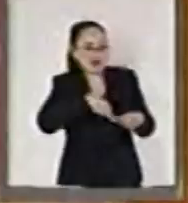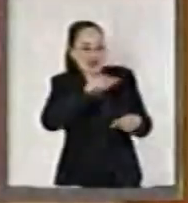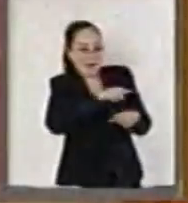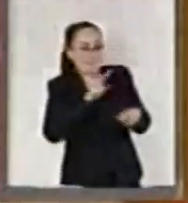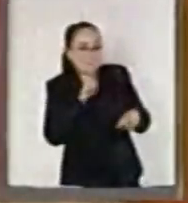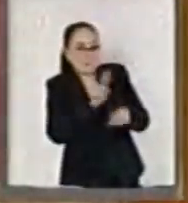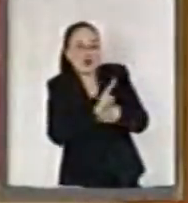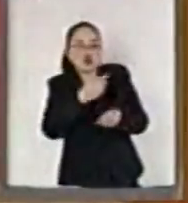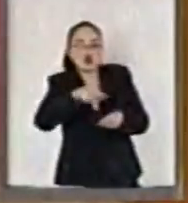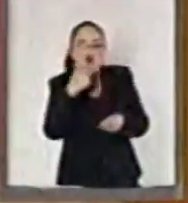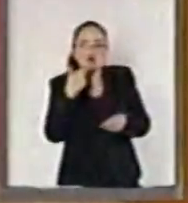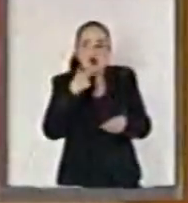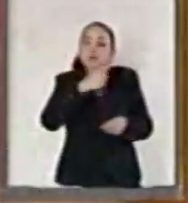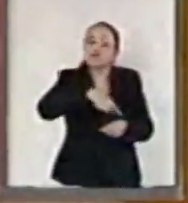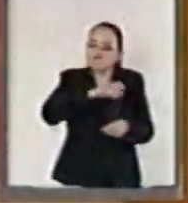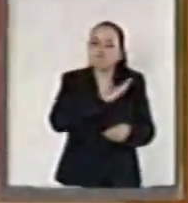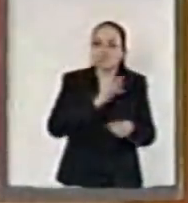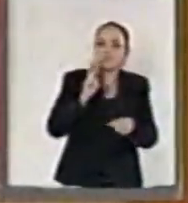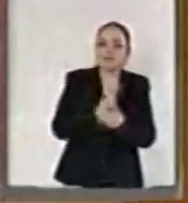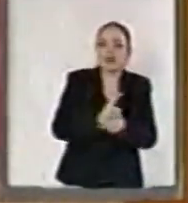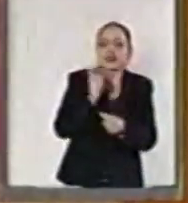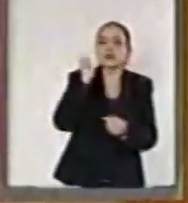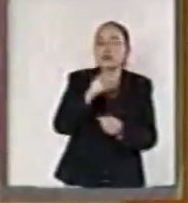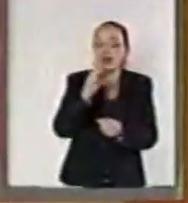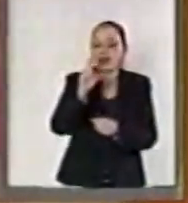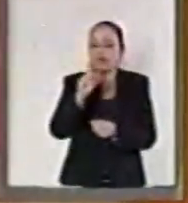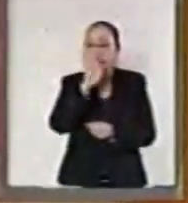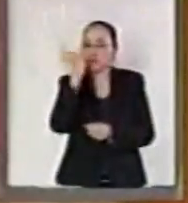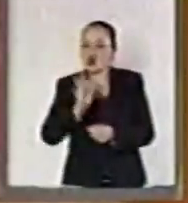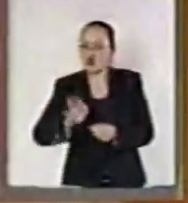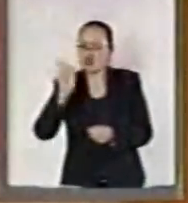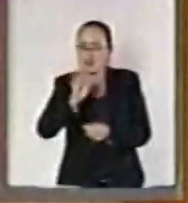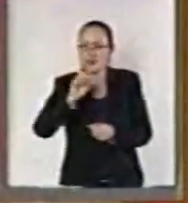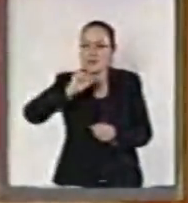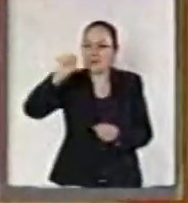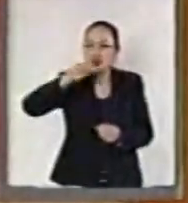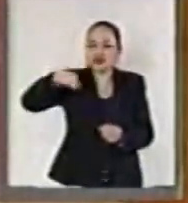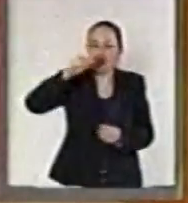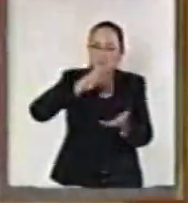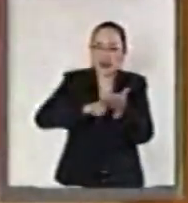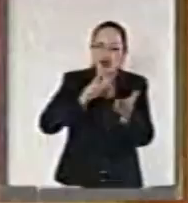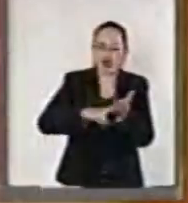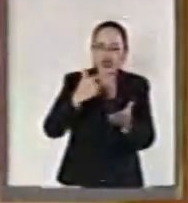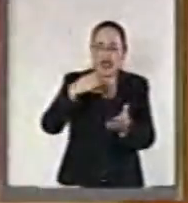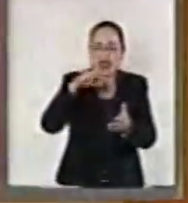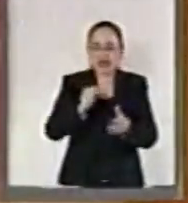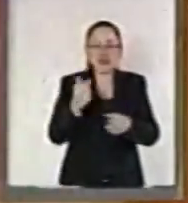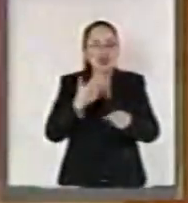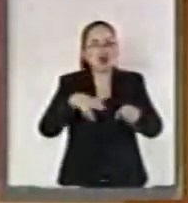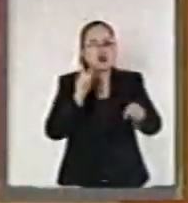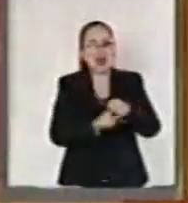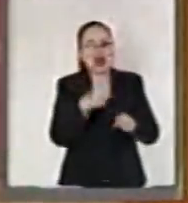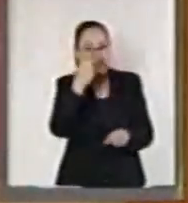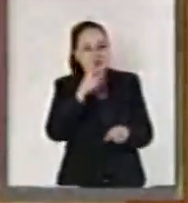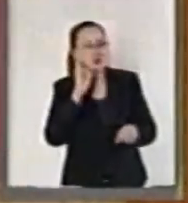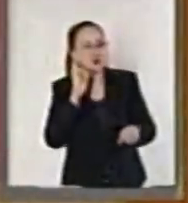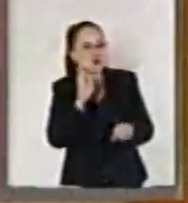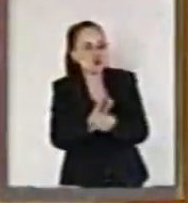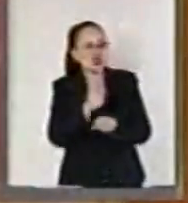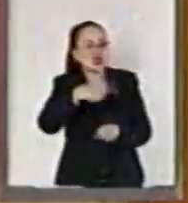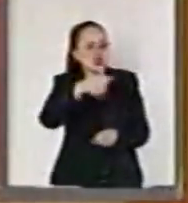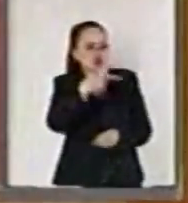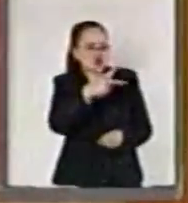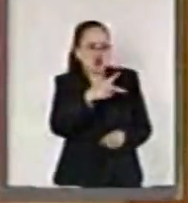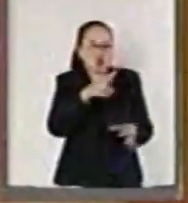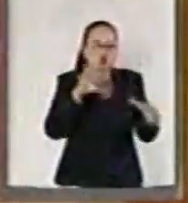es, con un aumento de 30% en los precios al gas natural, ¿se está protegiendo el interés de